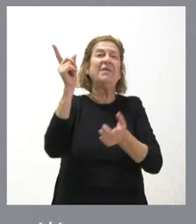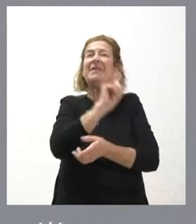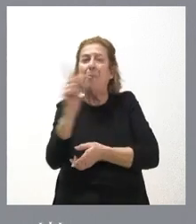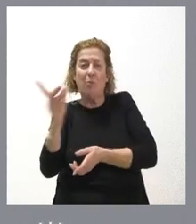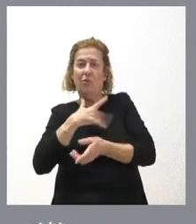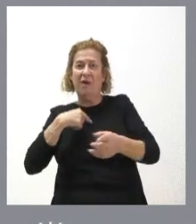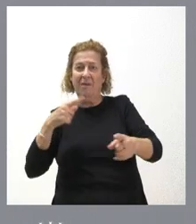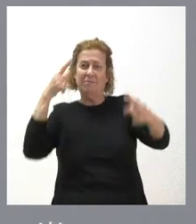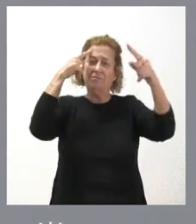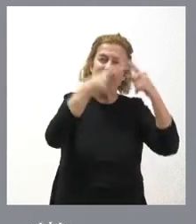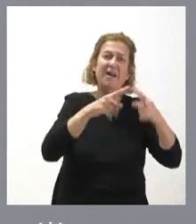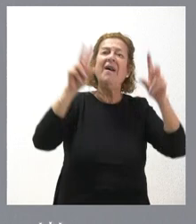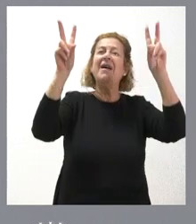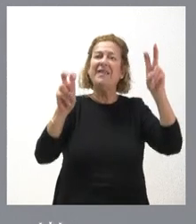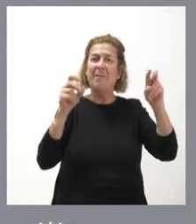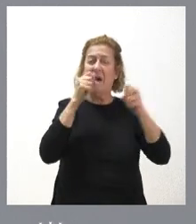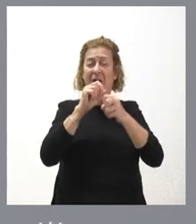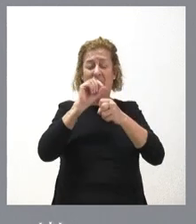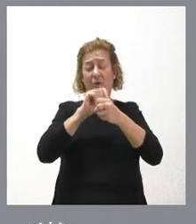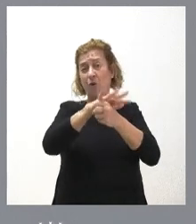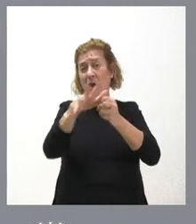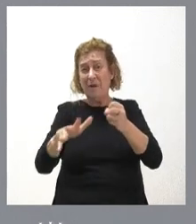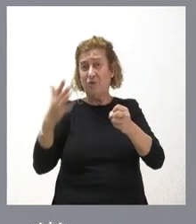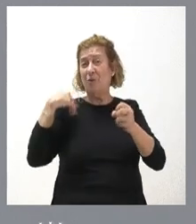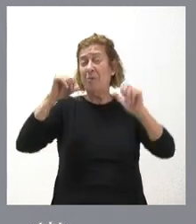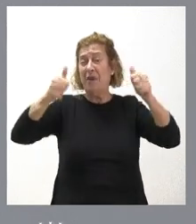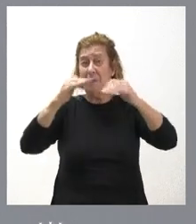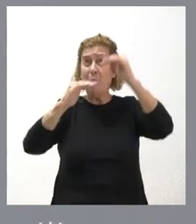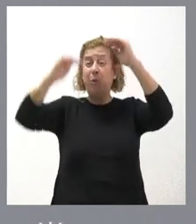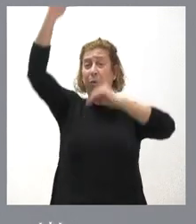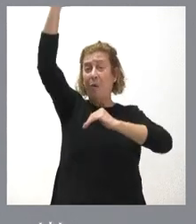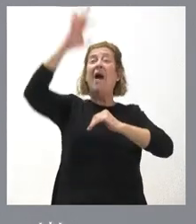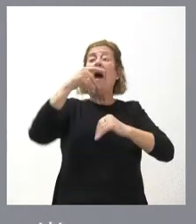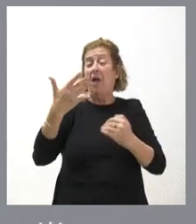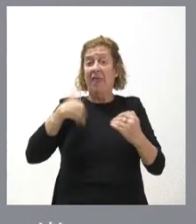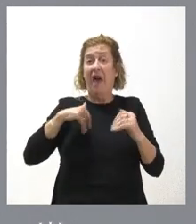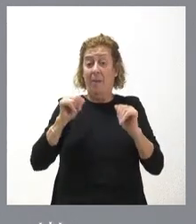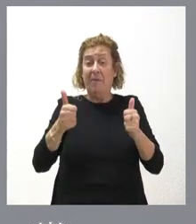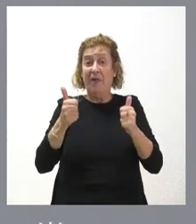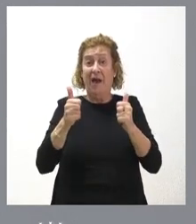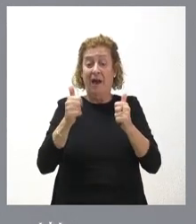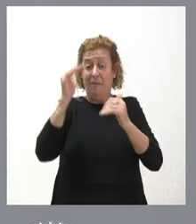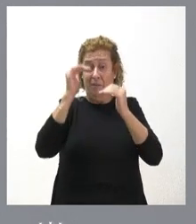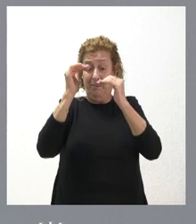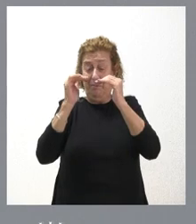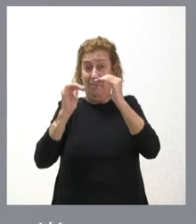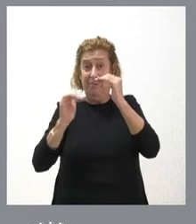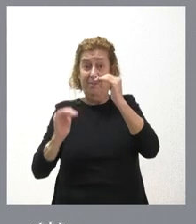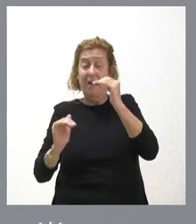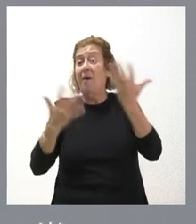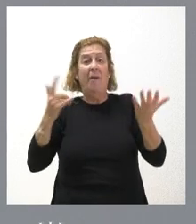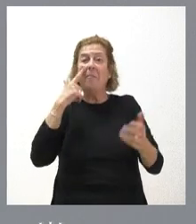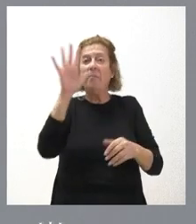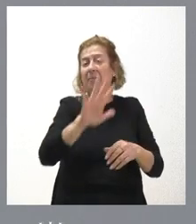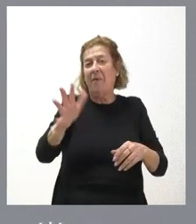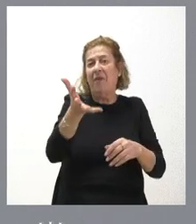tema de la pandemia cuando estaba en la fase alcista y ahora que ha comenzado la fase de descenso pues parece